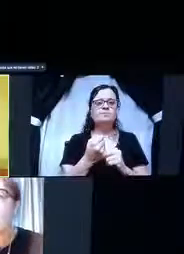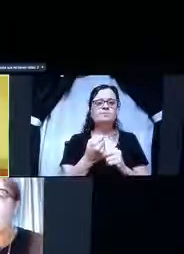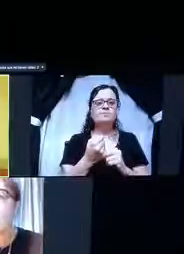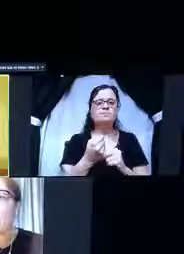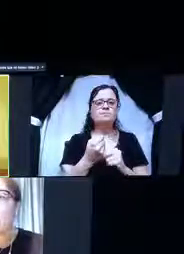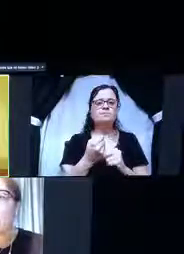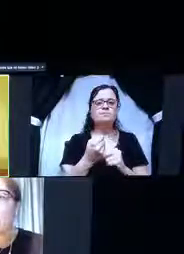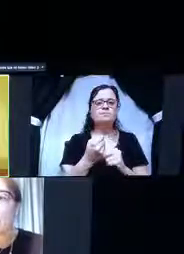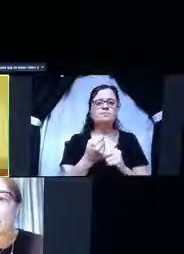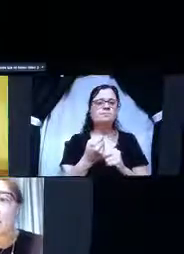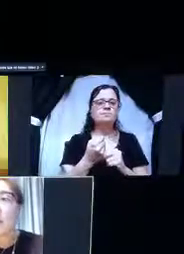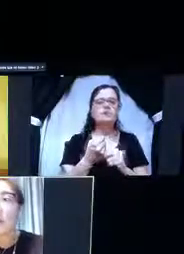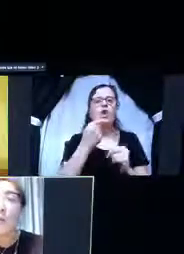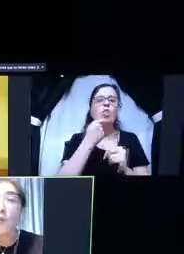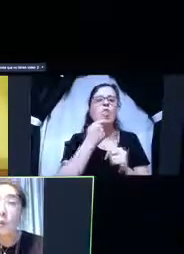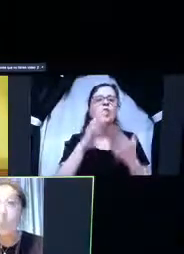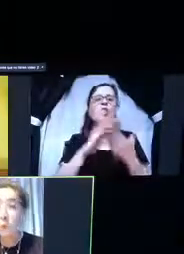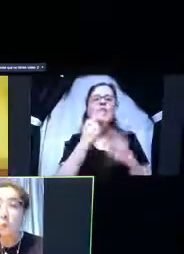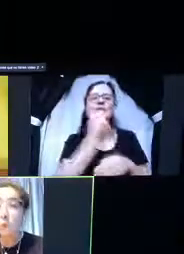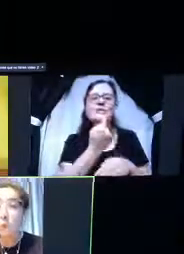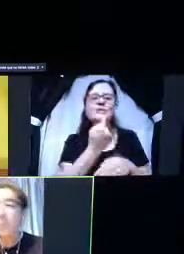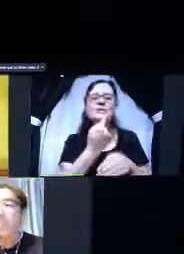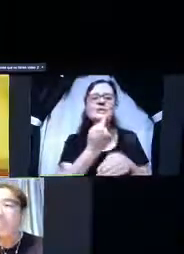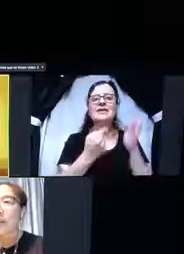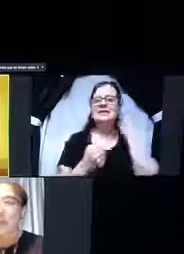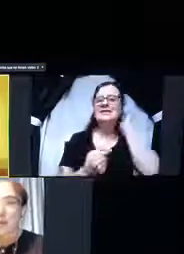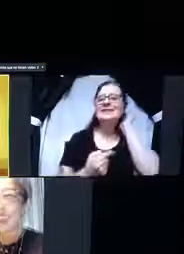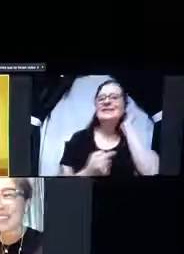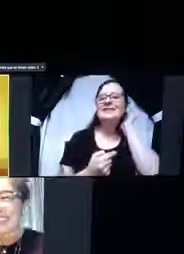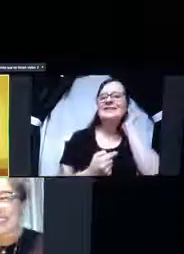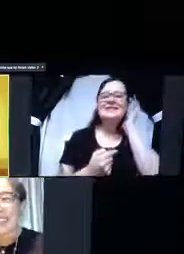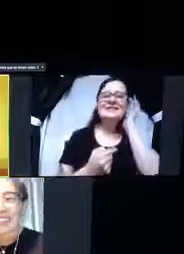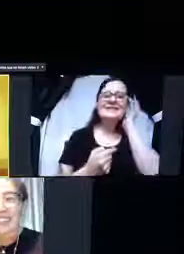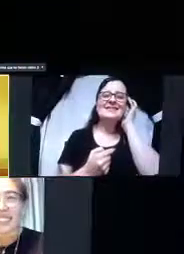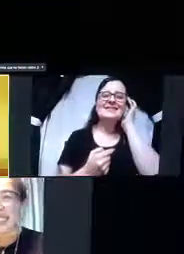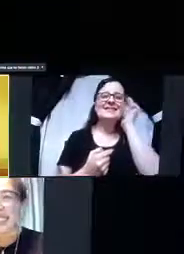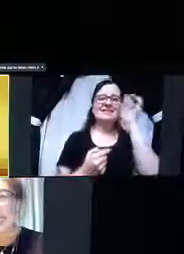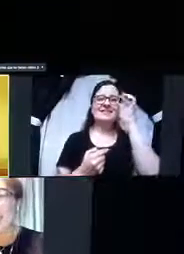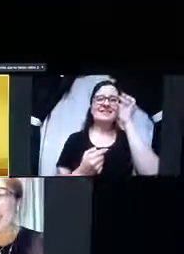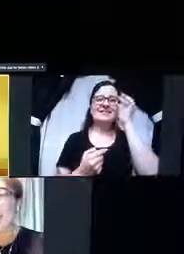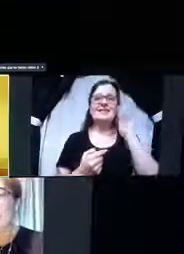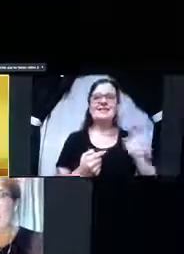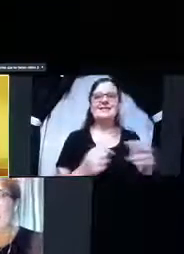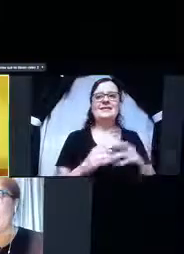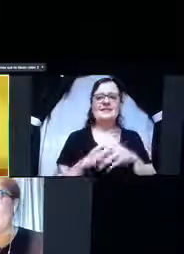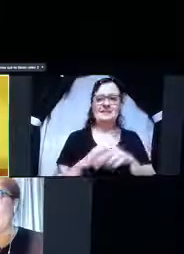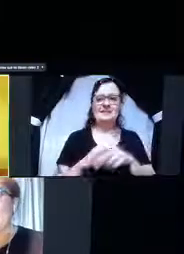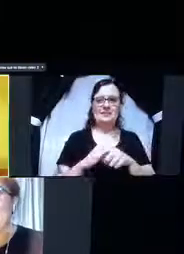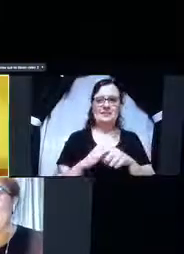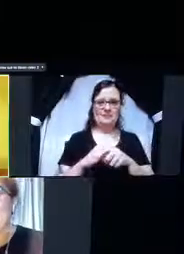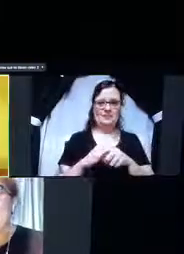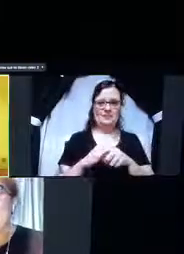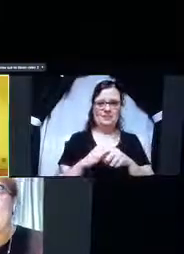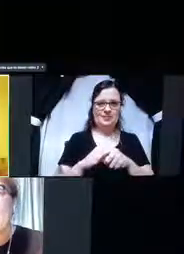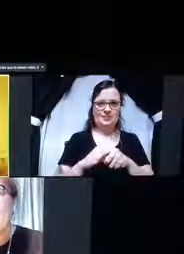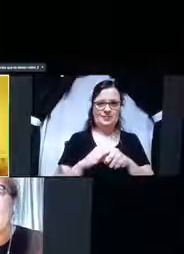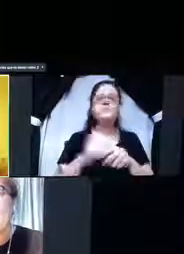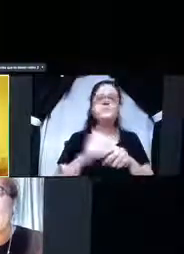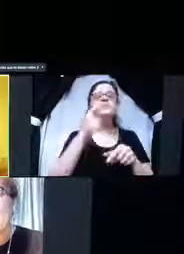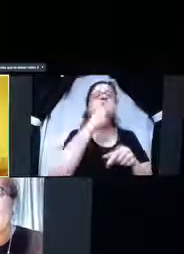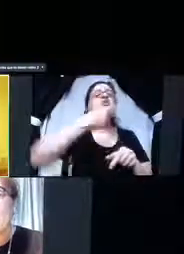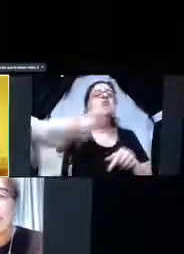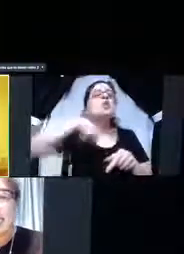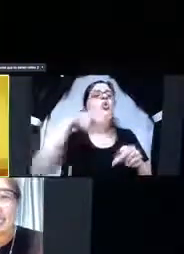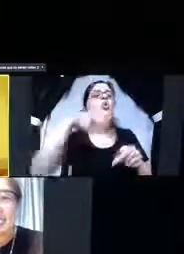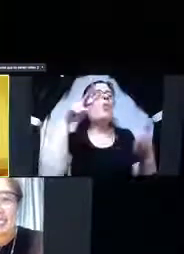Maiten? Si hablamos un corazón, puede ser que haya respondido ella. Pero... Bueno, y si hablamos de